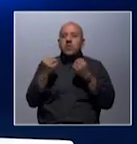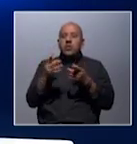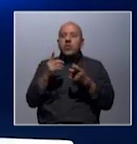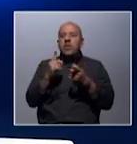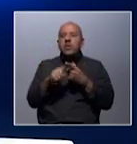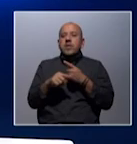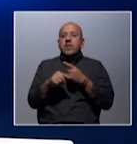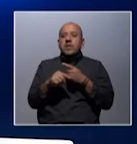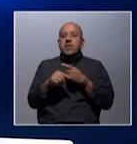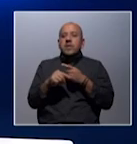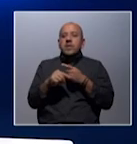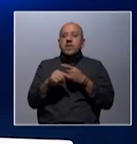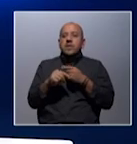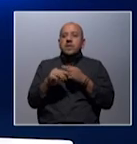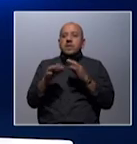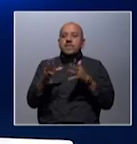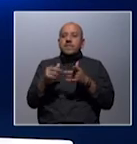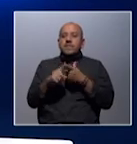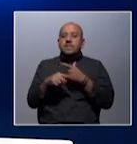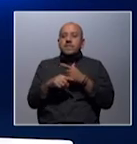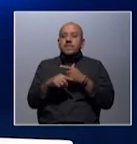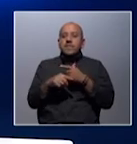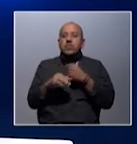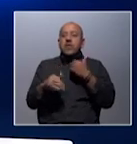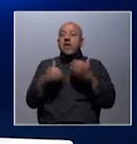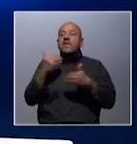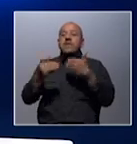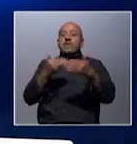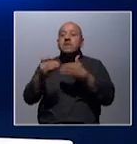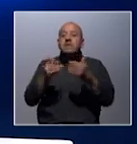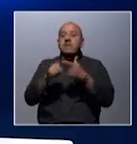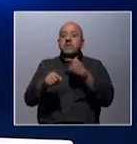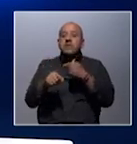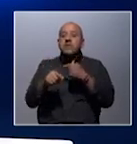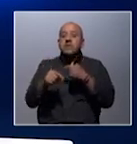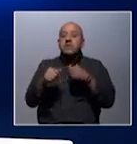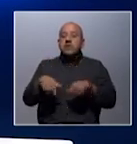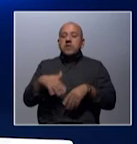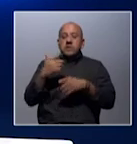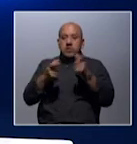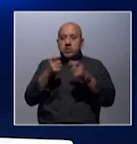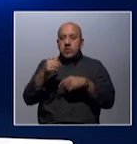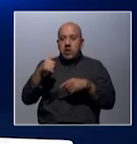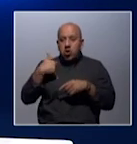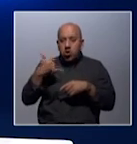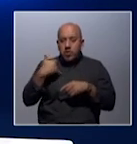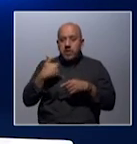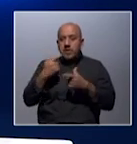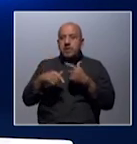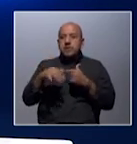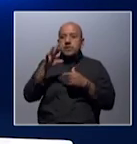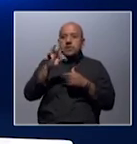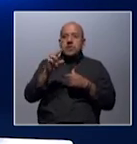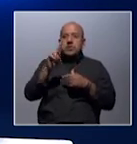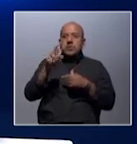muchísima repercusión eso de una avalancha de murga que trajo este conjunto de gente muy joven. Está Fabricio Esperanza y Maxi Tuala